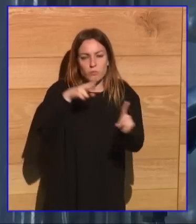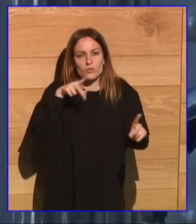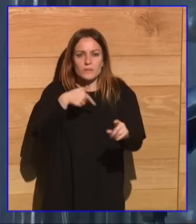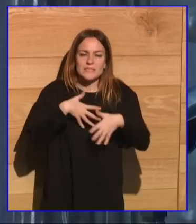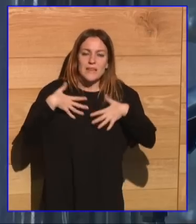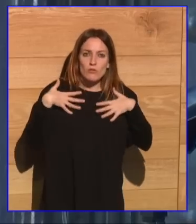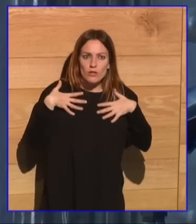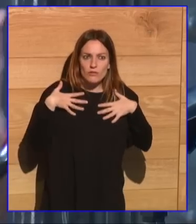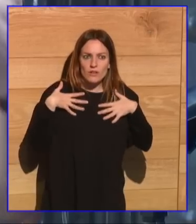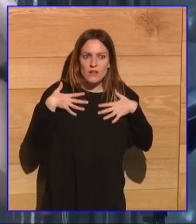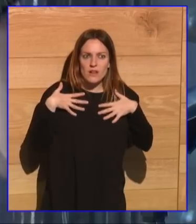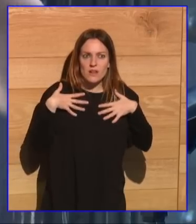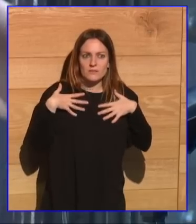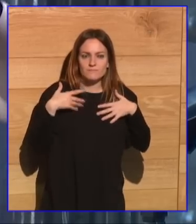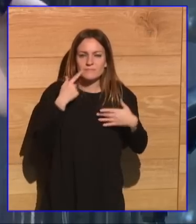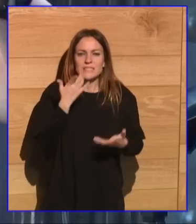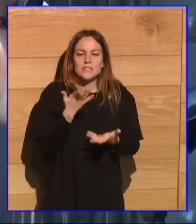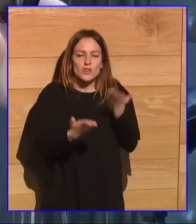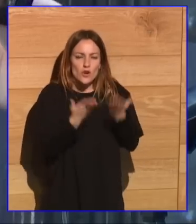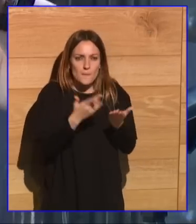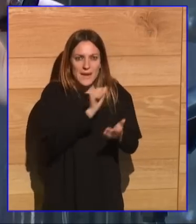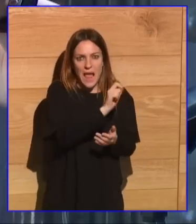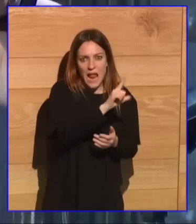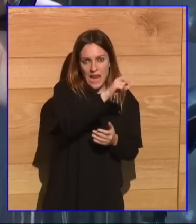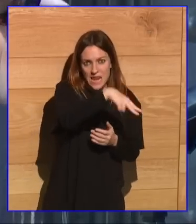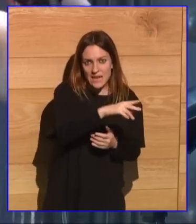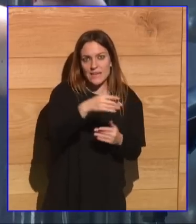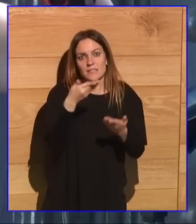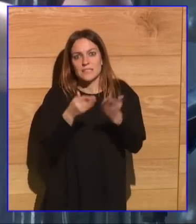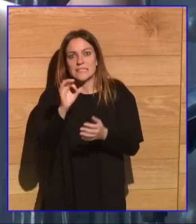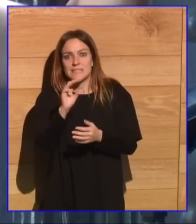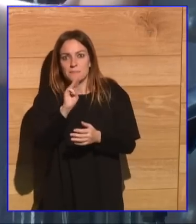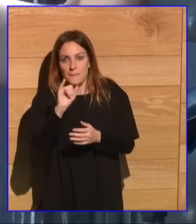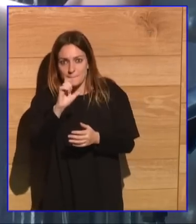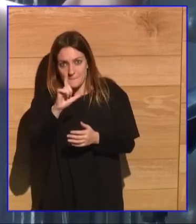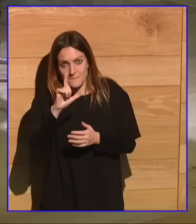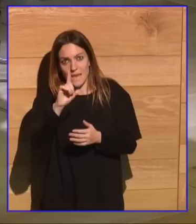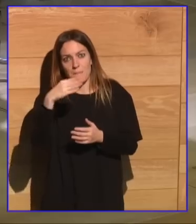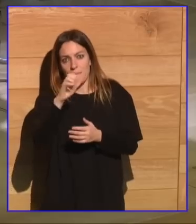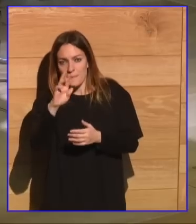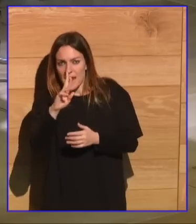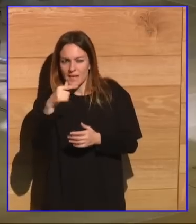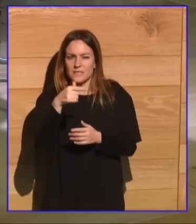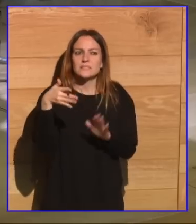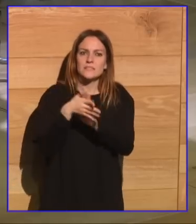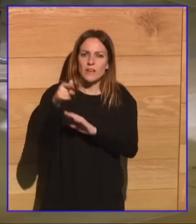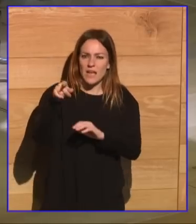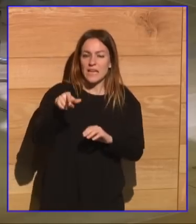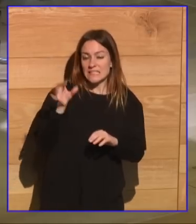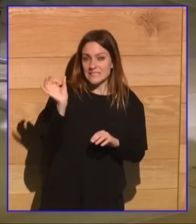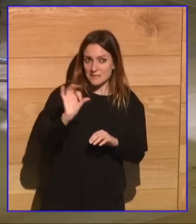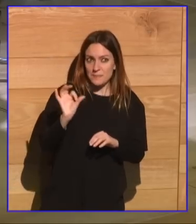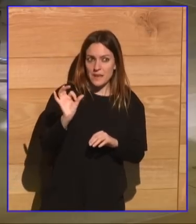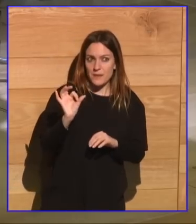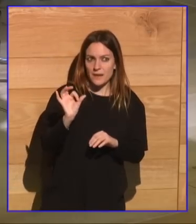emocional... Comparemos a Alan Parker con Spielberg, por ejemplo. Spielberg es todo... O sea, te está llevando constantemente